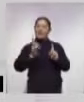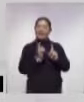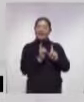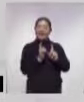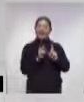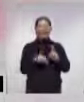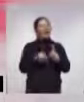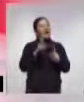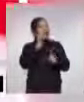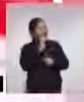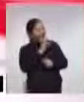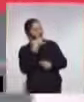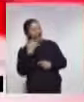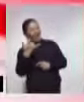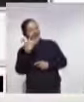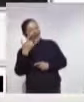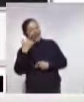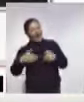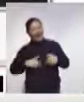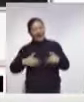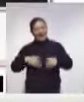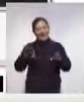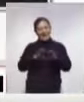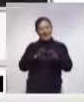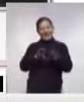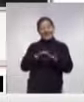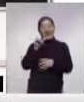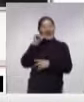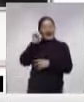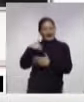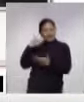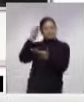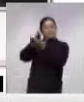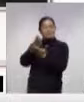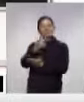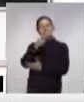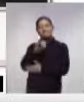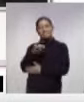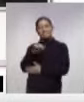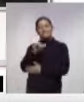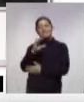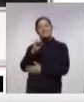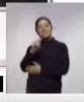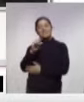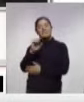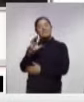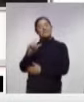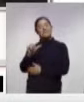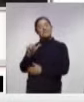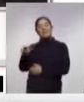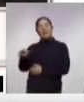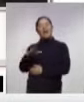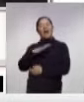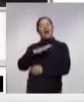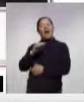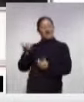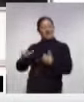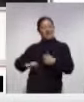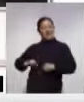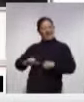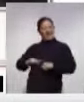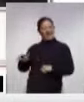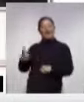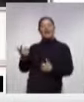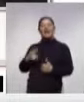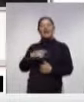al teatro, a las expresiones escénicas. Ayer estuvimos por allí en la Pinacoteca del Estado, fue la obra El Monólogo de